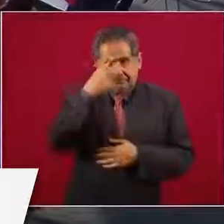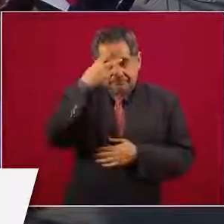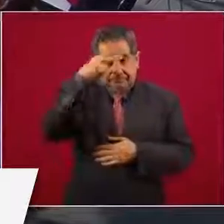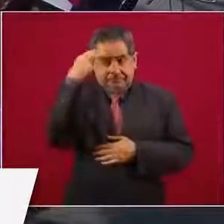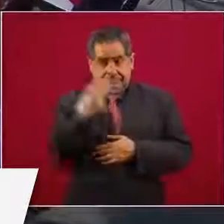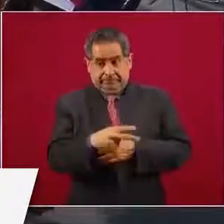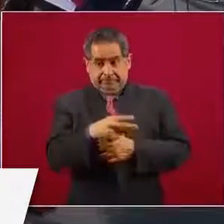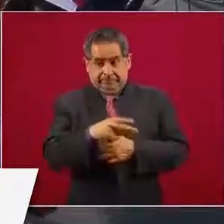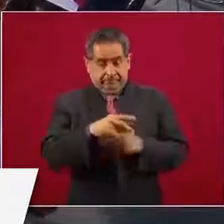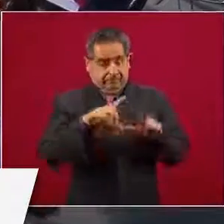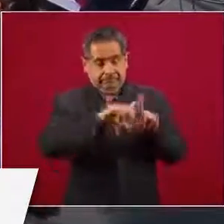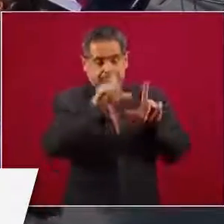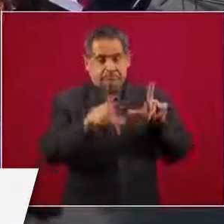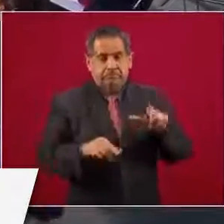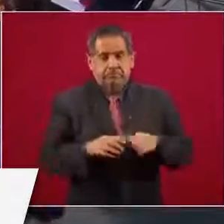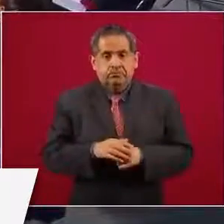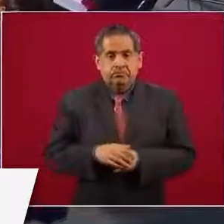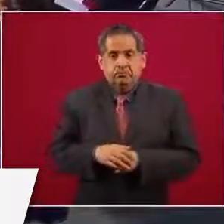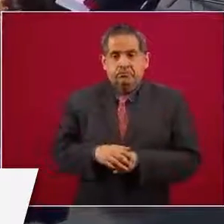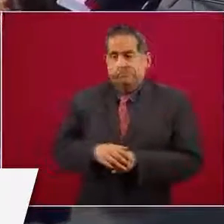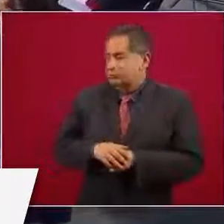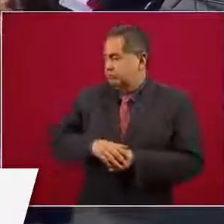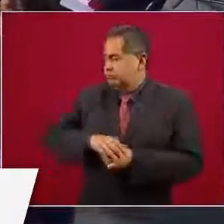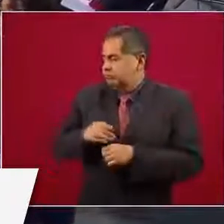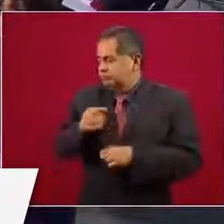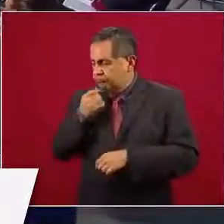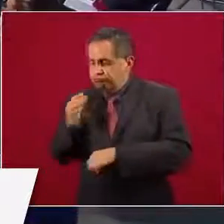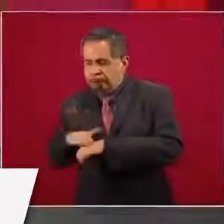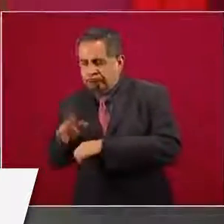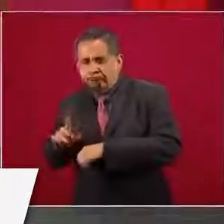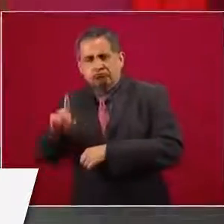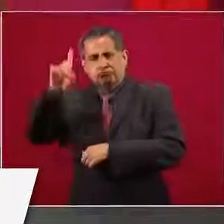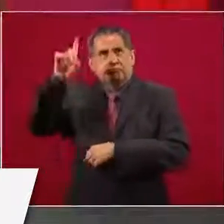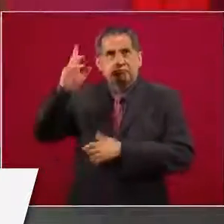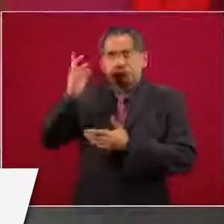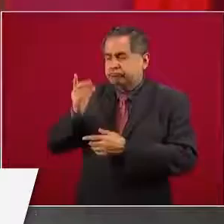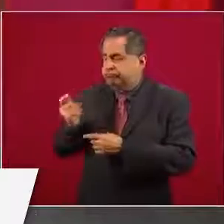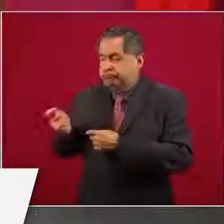llegan a México, empieza a dar instrucciones el señor